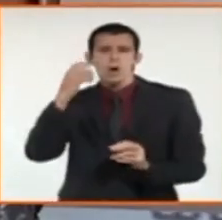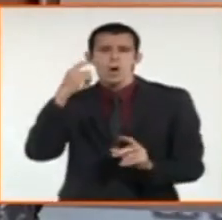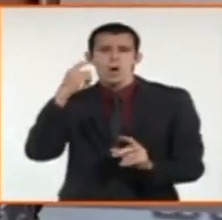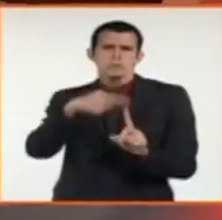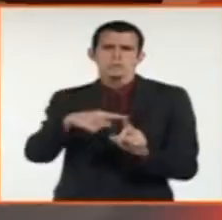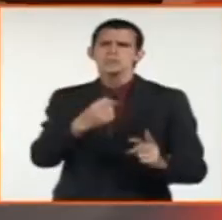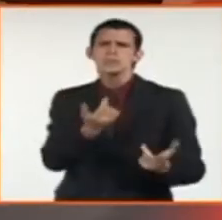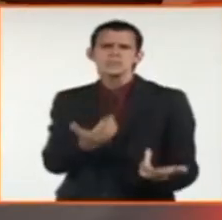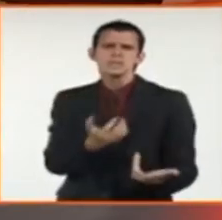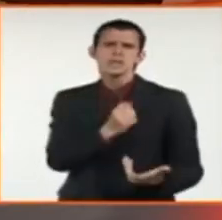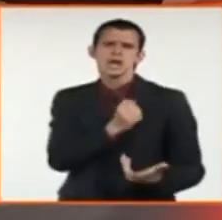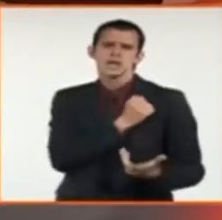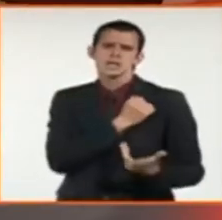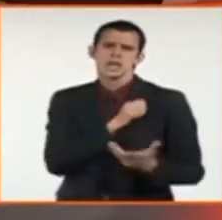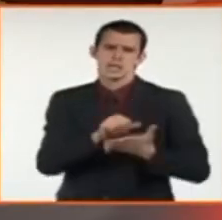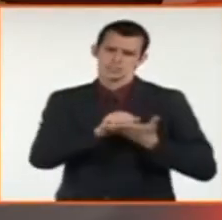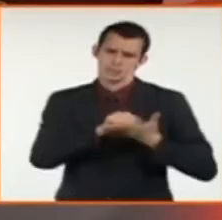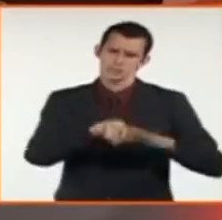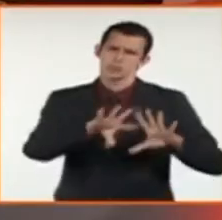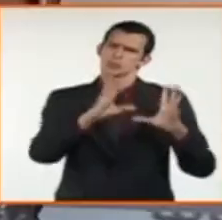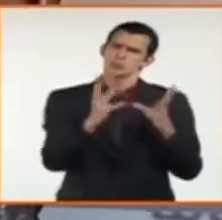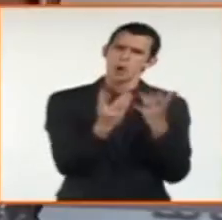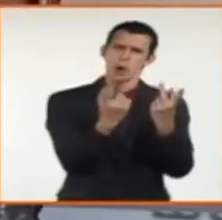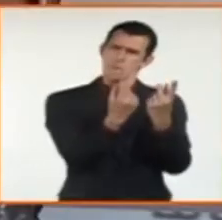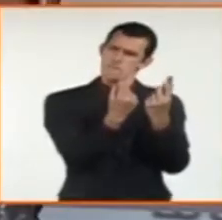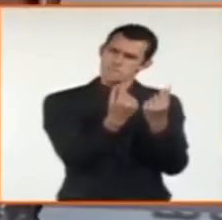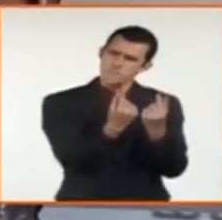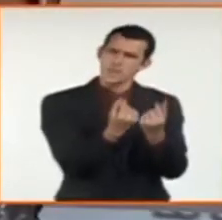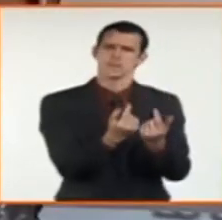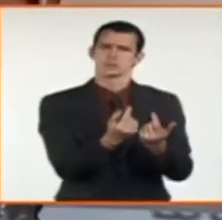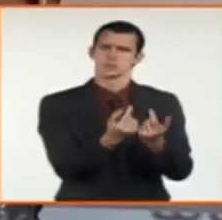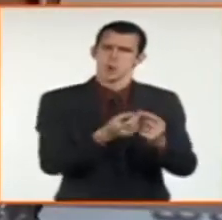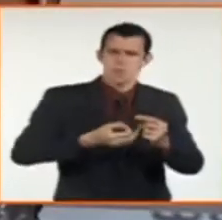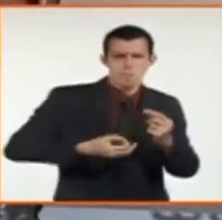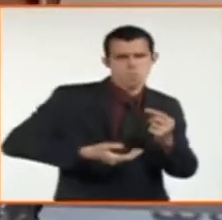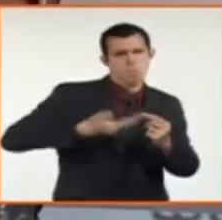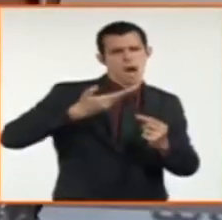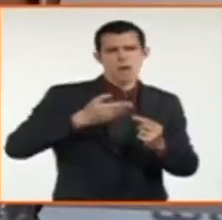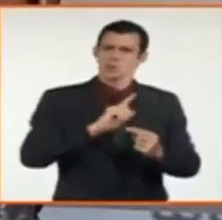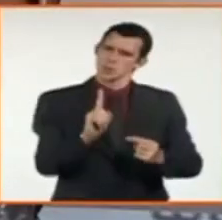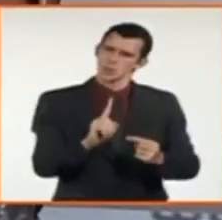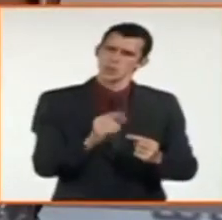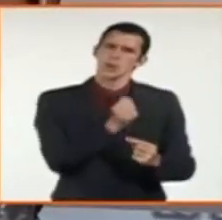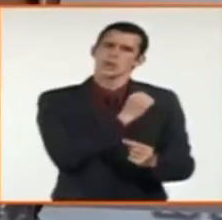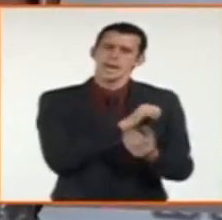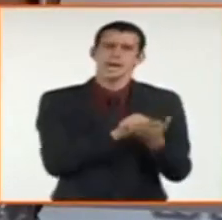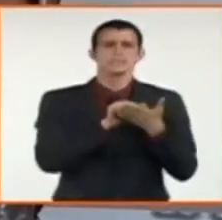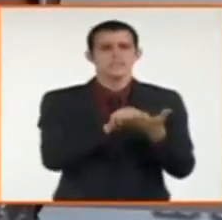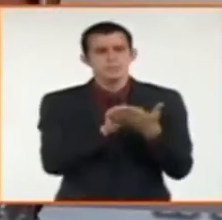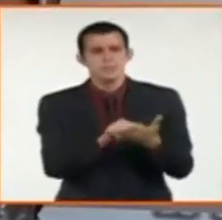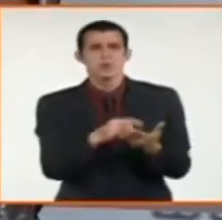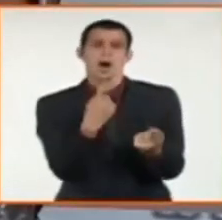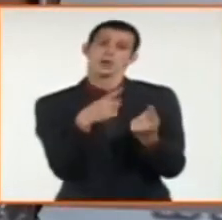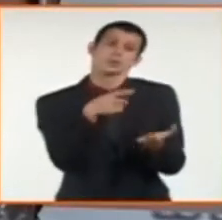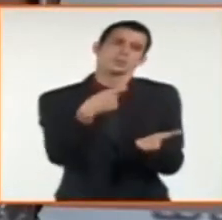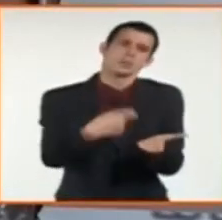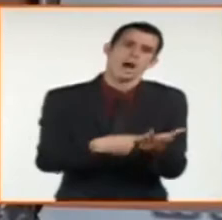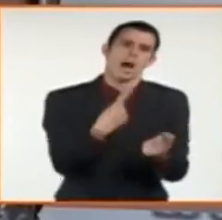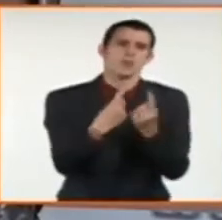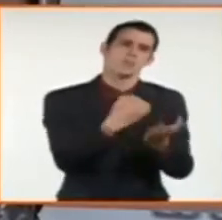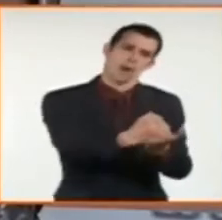de precios ante servicios básicos y ante producto productos básicos como por ejemplo los